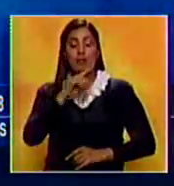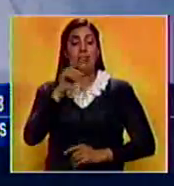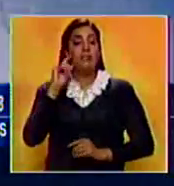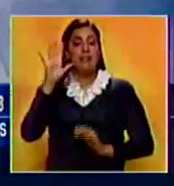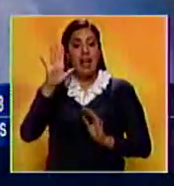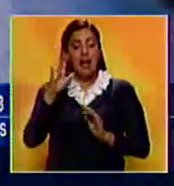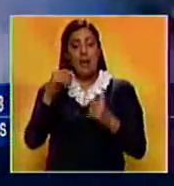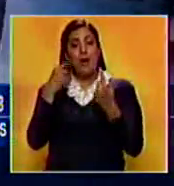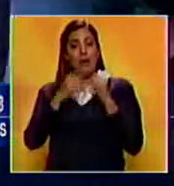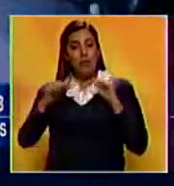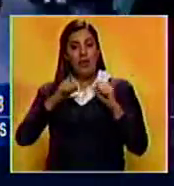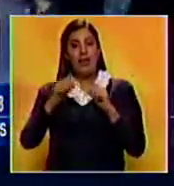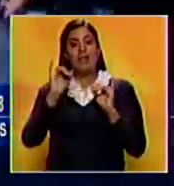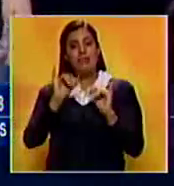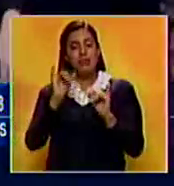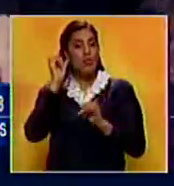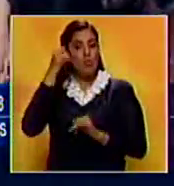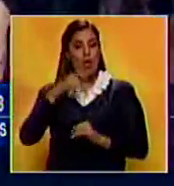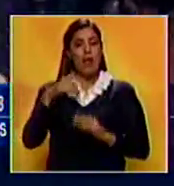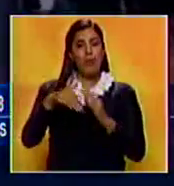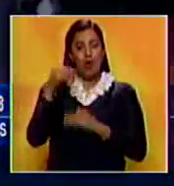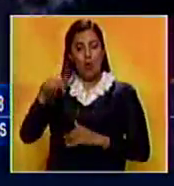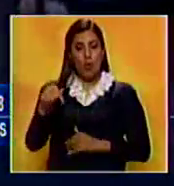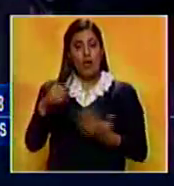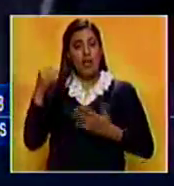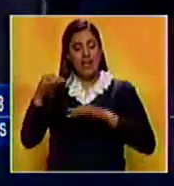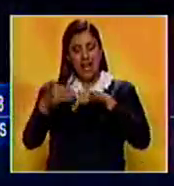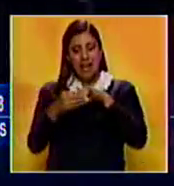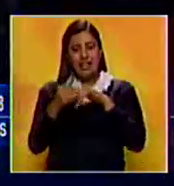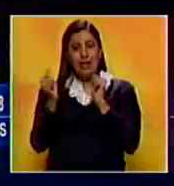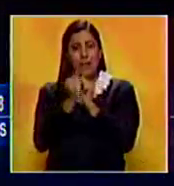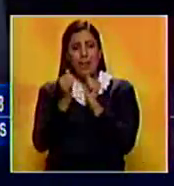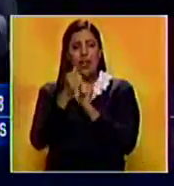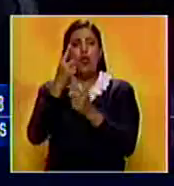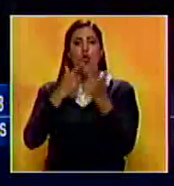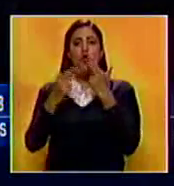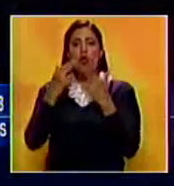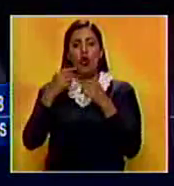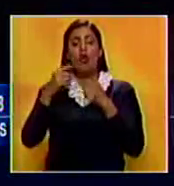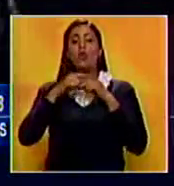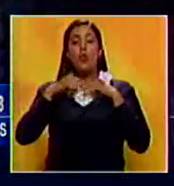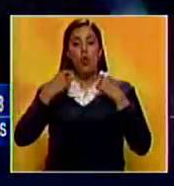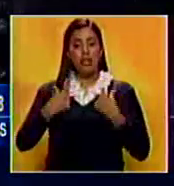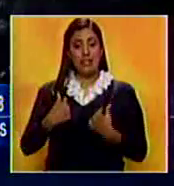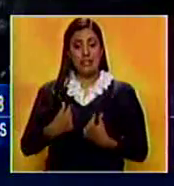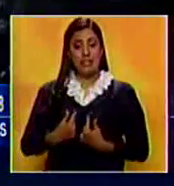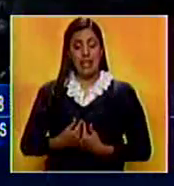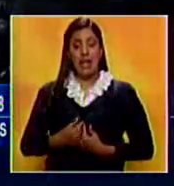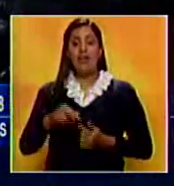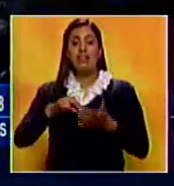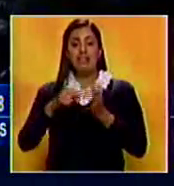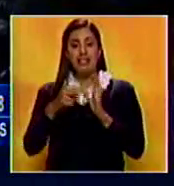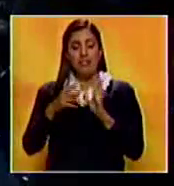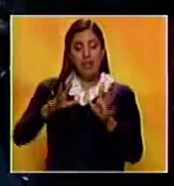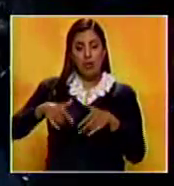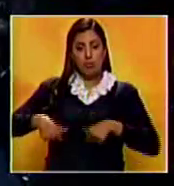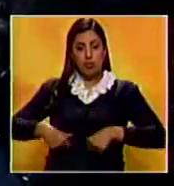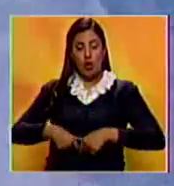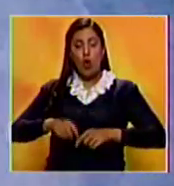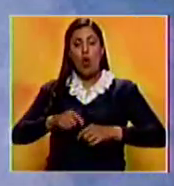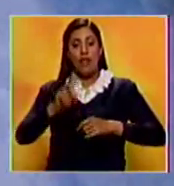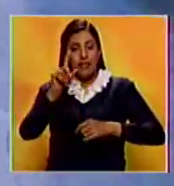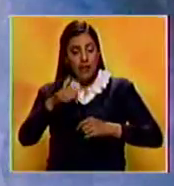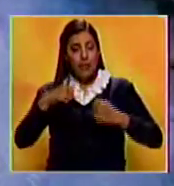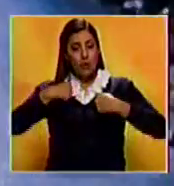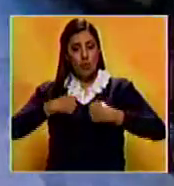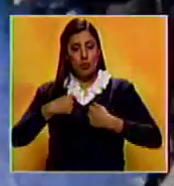estilo chic y activo a la vez de la mujer de hoy. Vemos anillos de piedras de colores, collares largos, simbólicos chokers, correas y